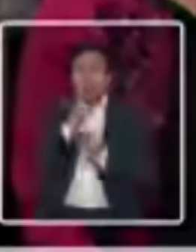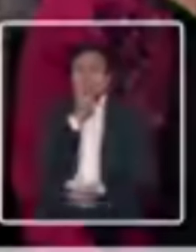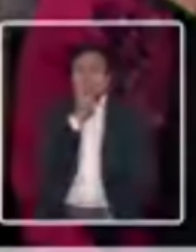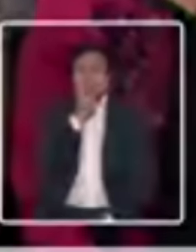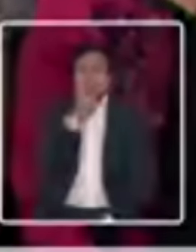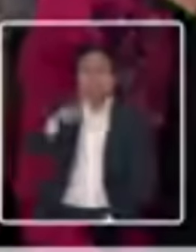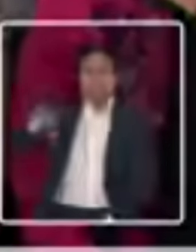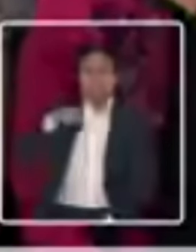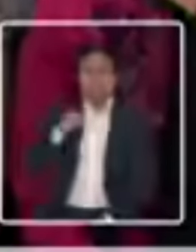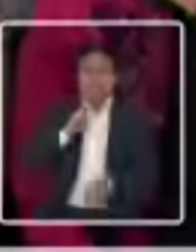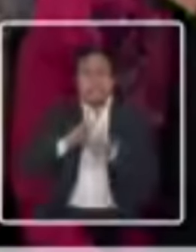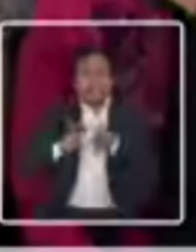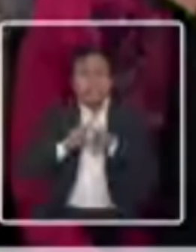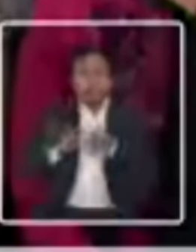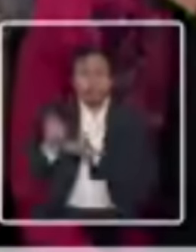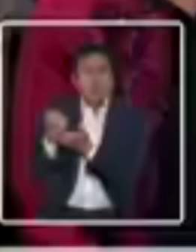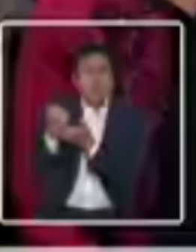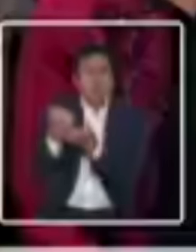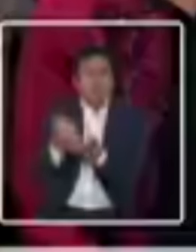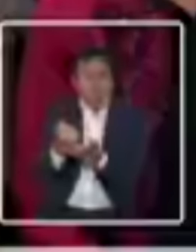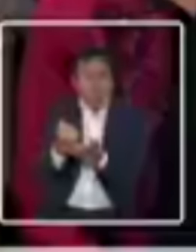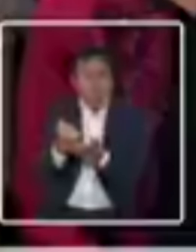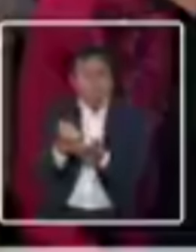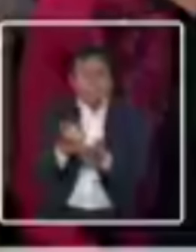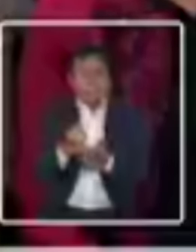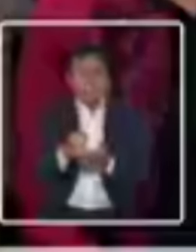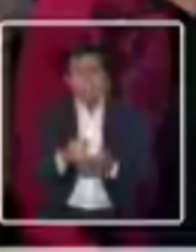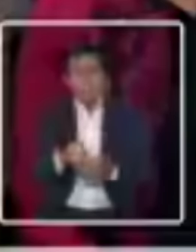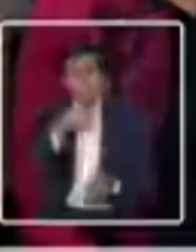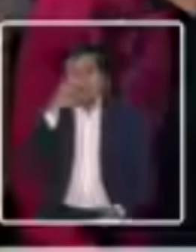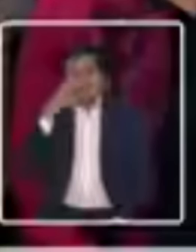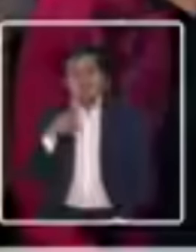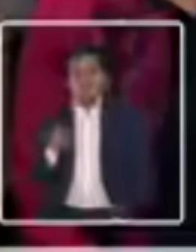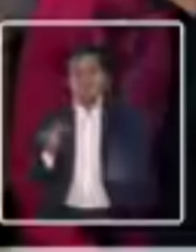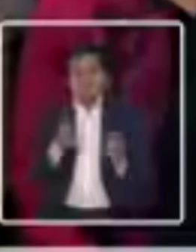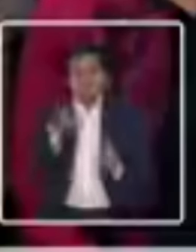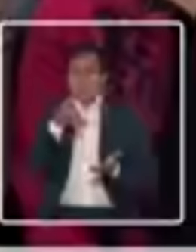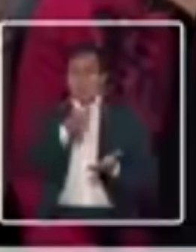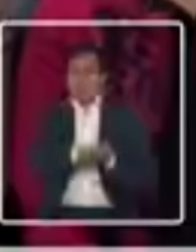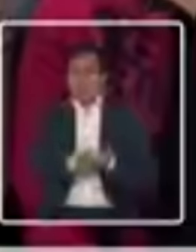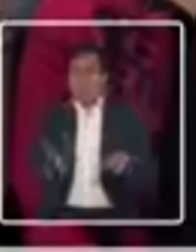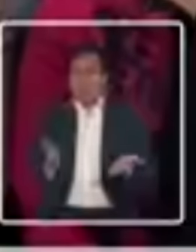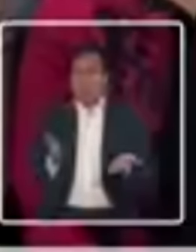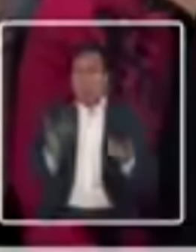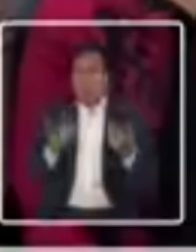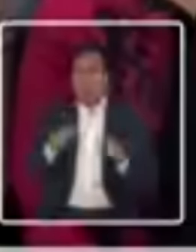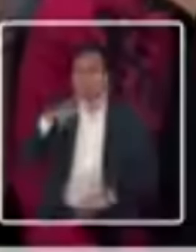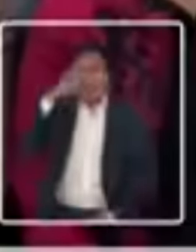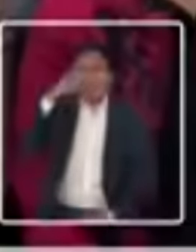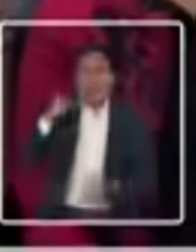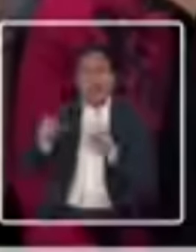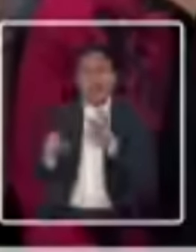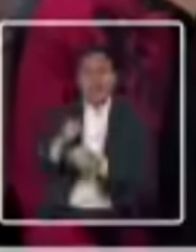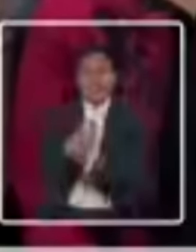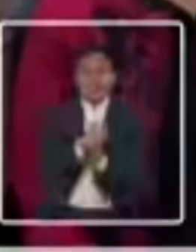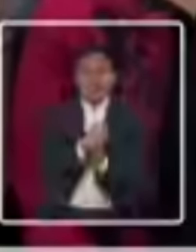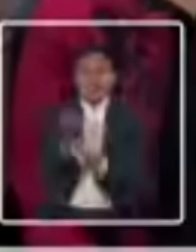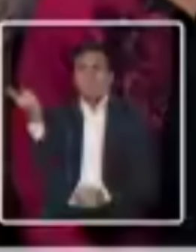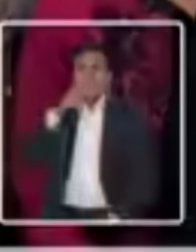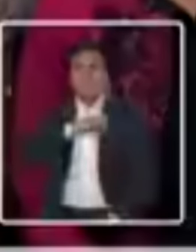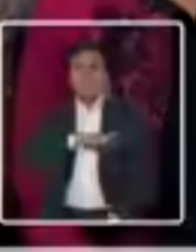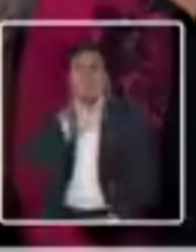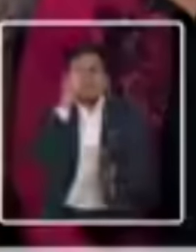sospechosos de haber perpetrado o colaborado en este vil asesinato. Y que una vez aprendidos, estos puedan